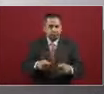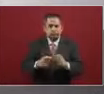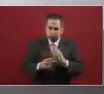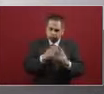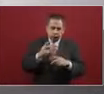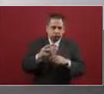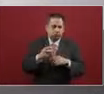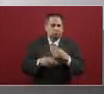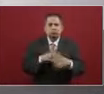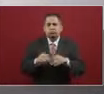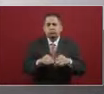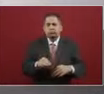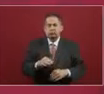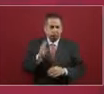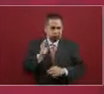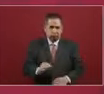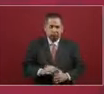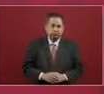punitivas,